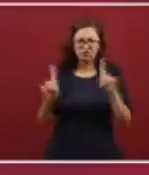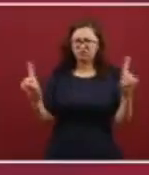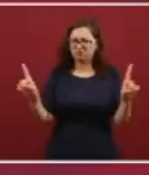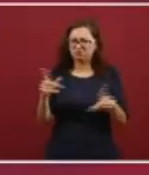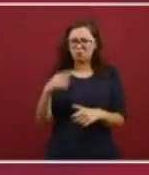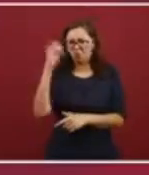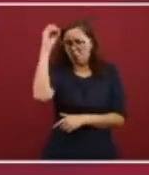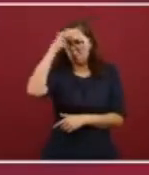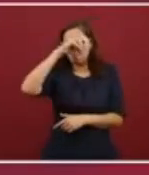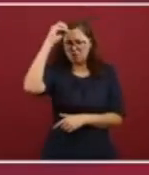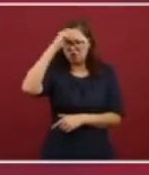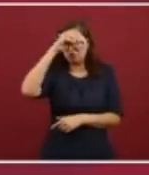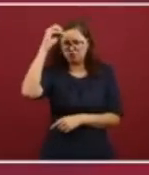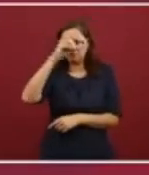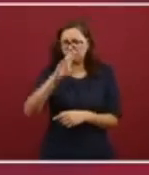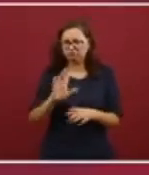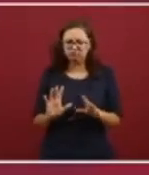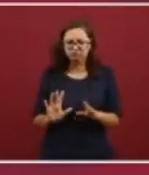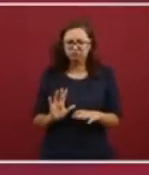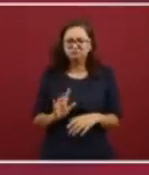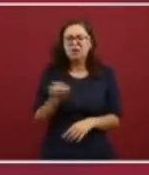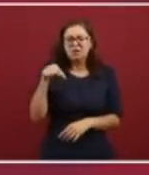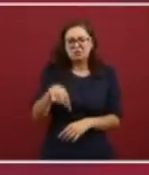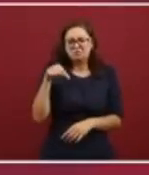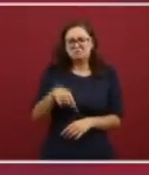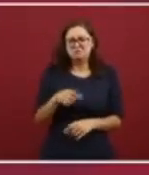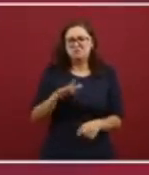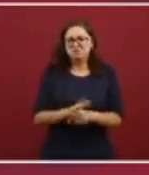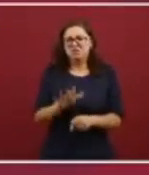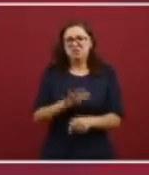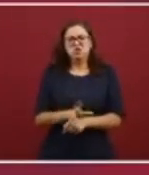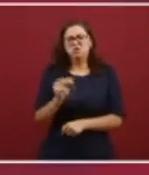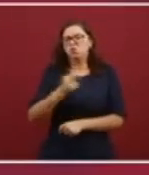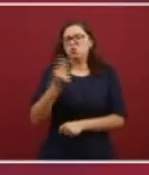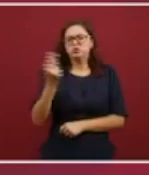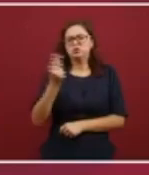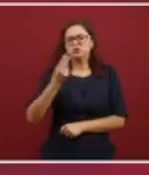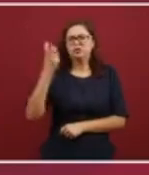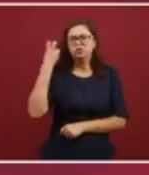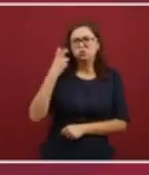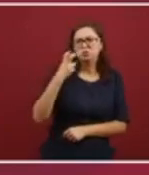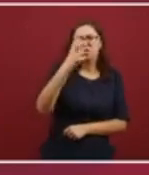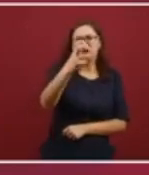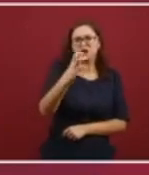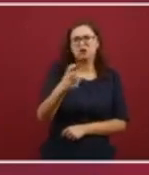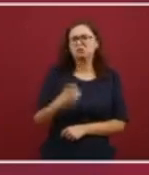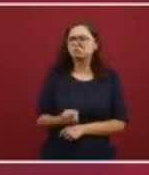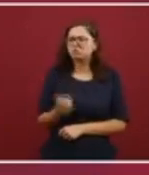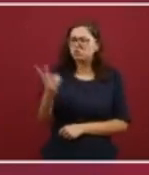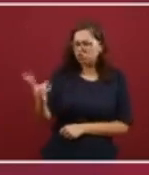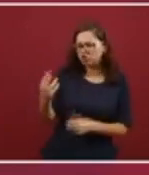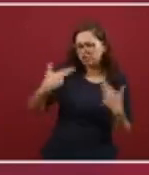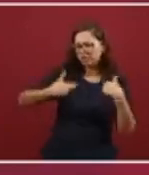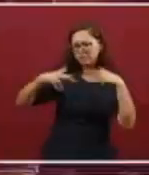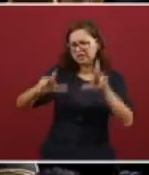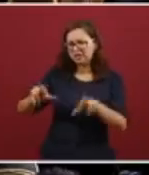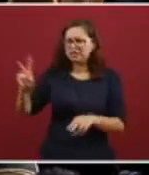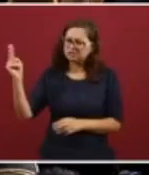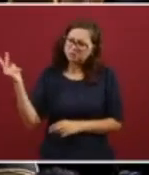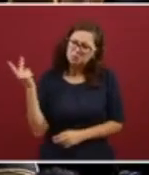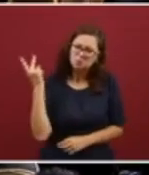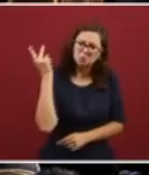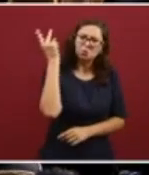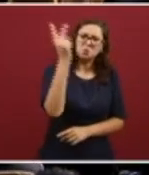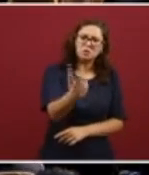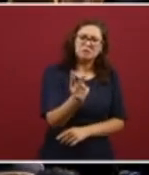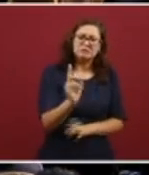y lo podemos hacer desde aquí y vamos a estar bien representados por si se requiere